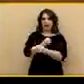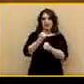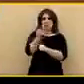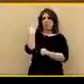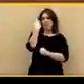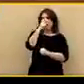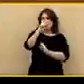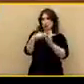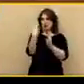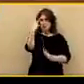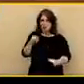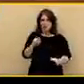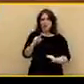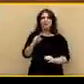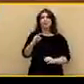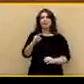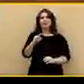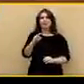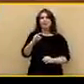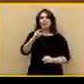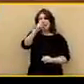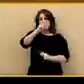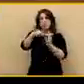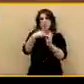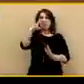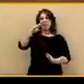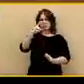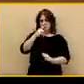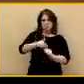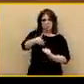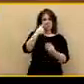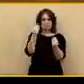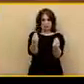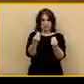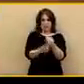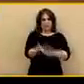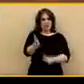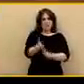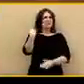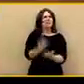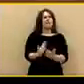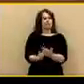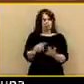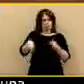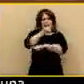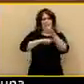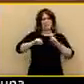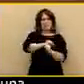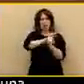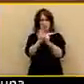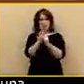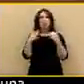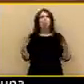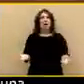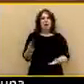recuperación de la misma en el año 2021. Y creo que si algo se ha demostrado con esta crisis del COVID es que el camino para